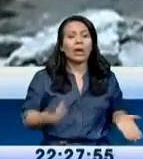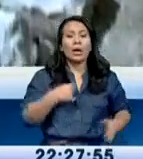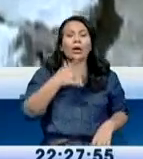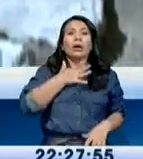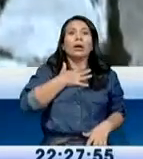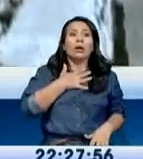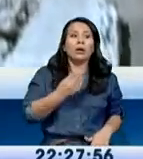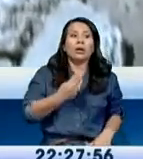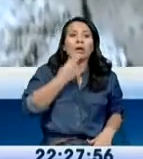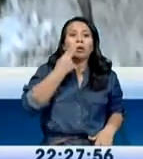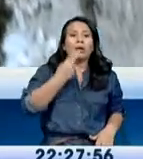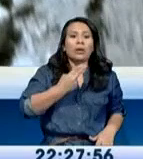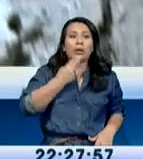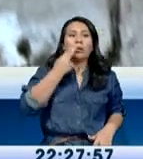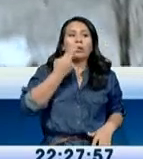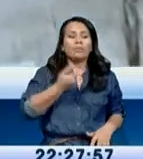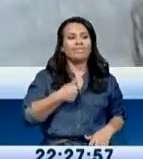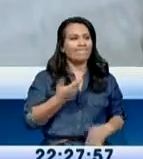asfixiando.